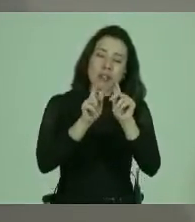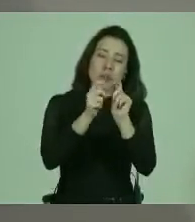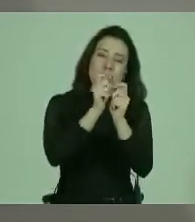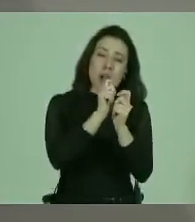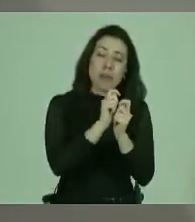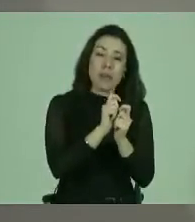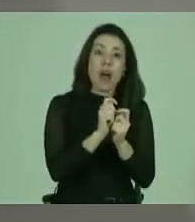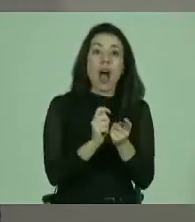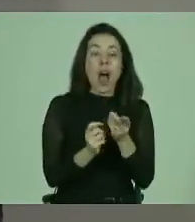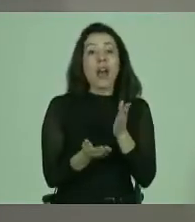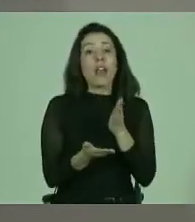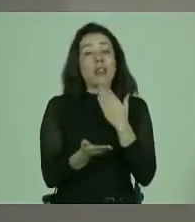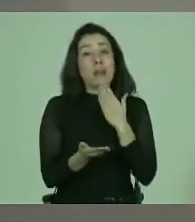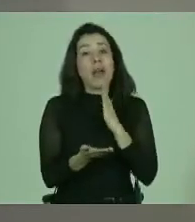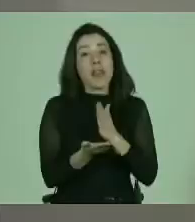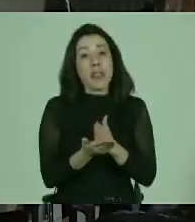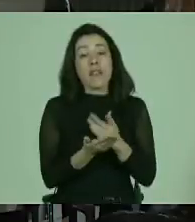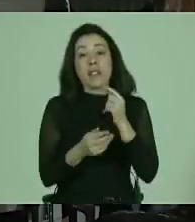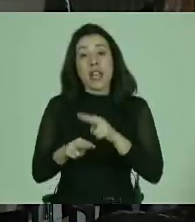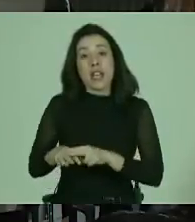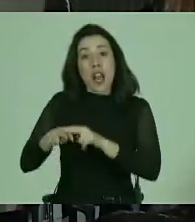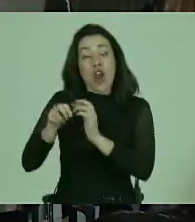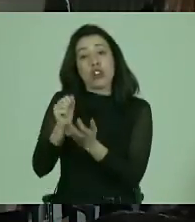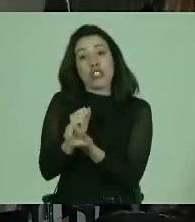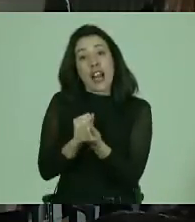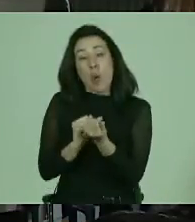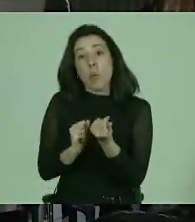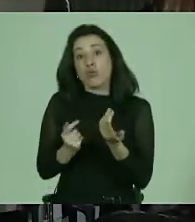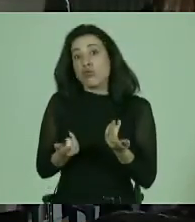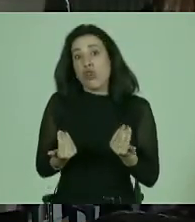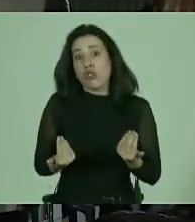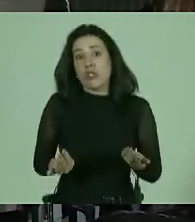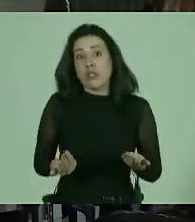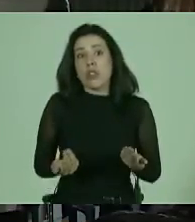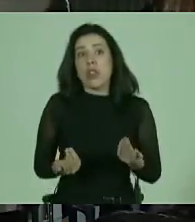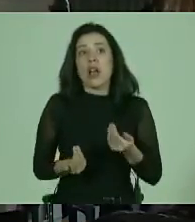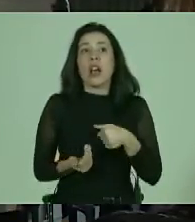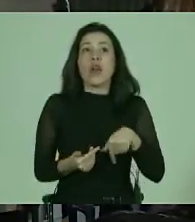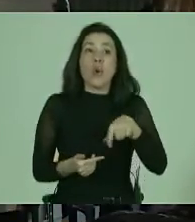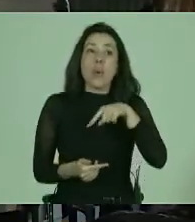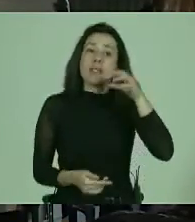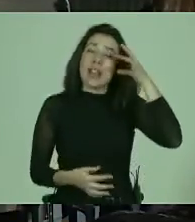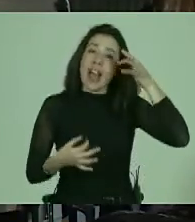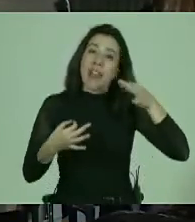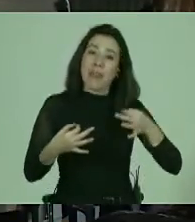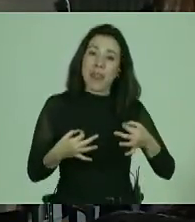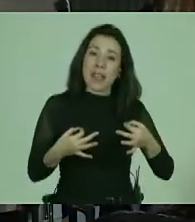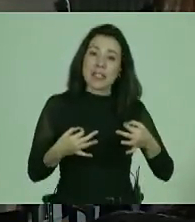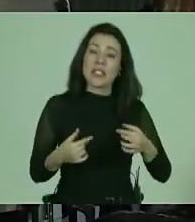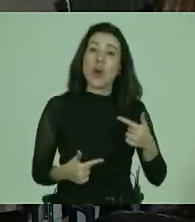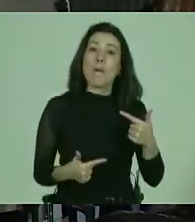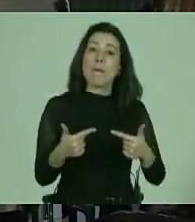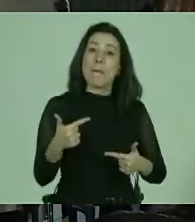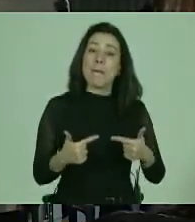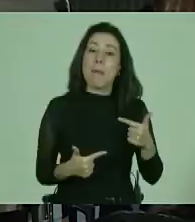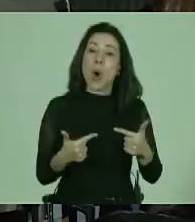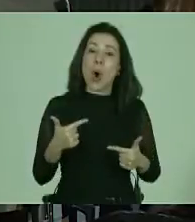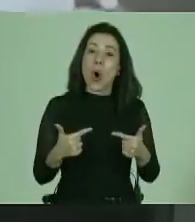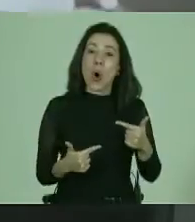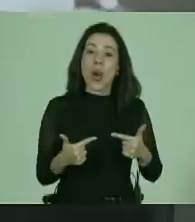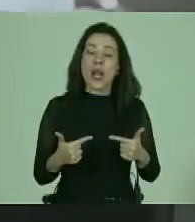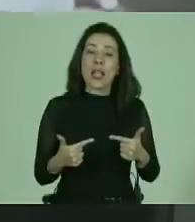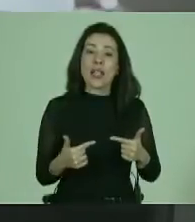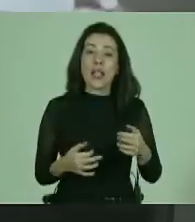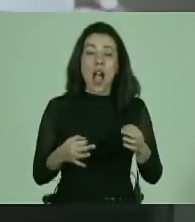bueno también hay que contar que los recursos son los que son ahora bien nuestra decisión y es una decisión política una decisión